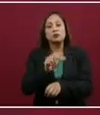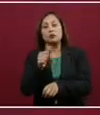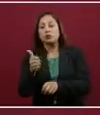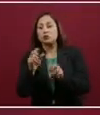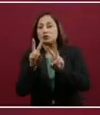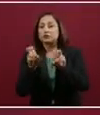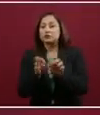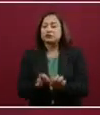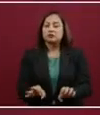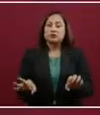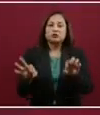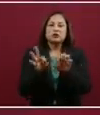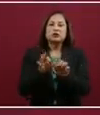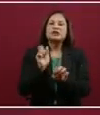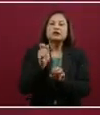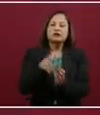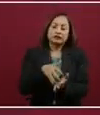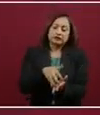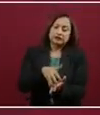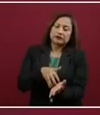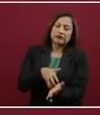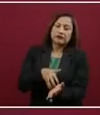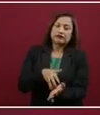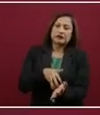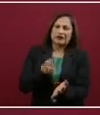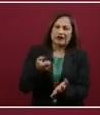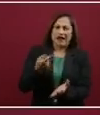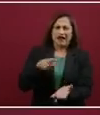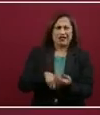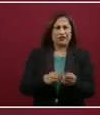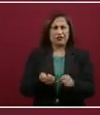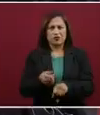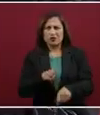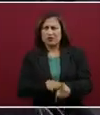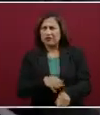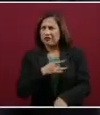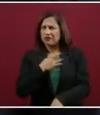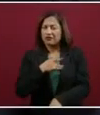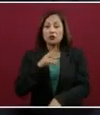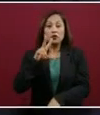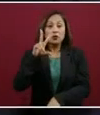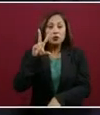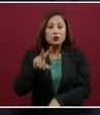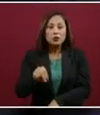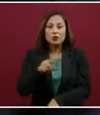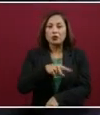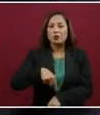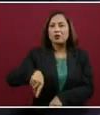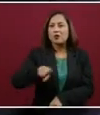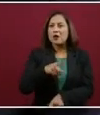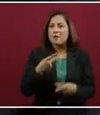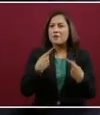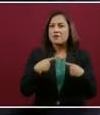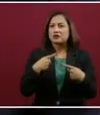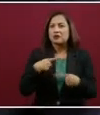que no es un asunto administrativo, es un asunto de principios.